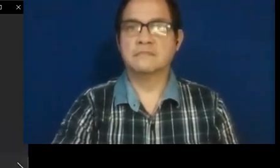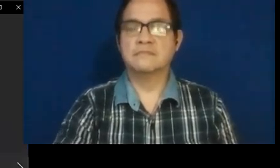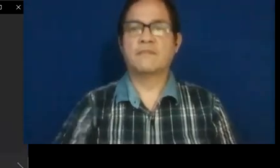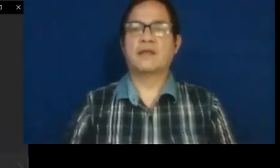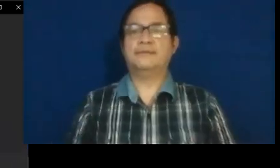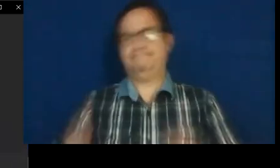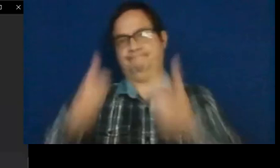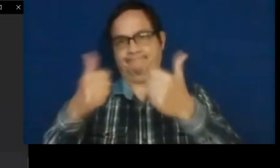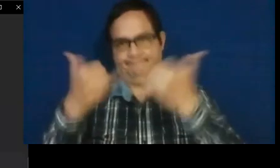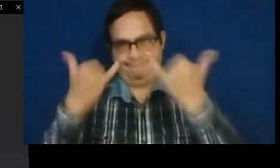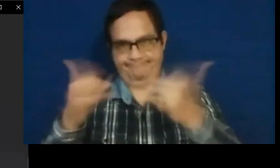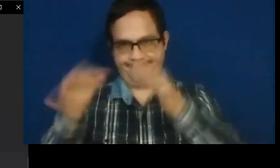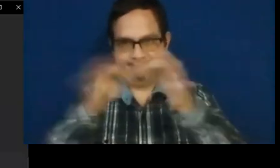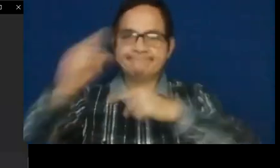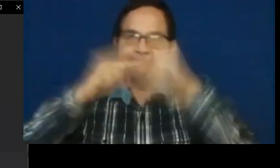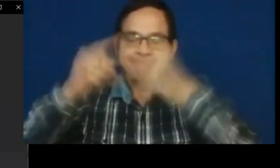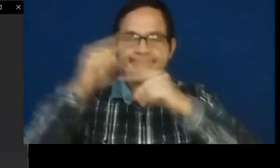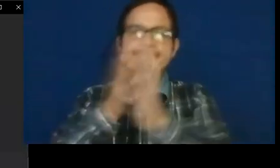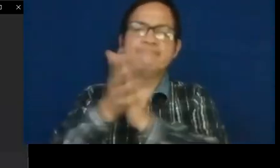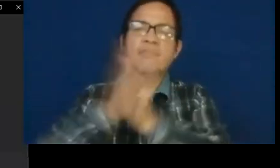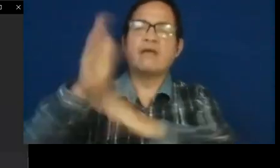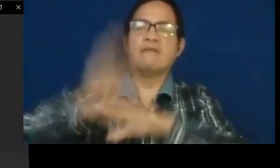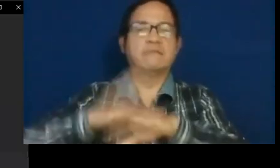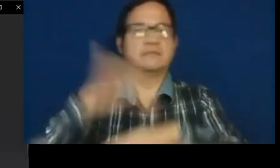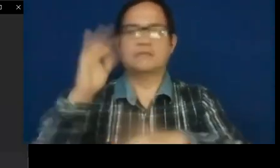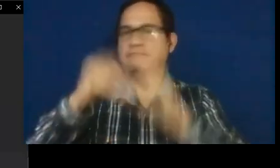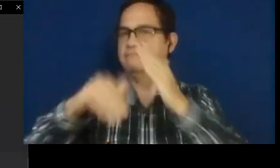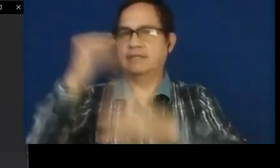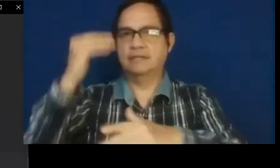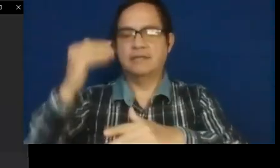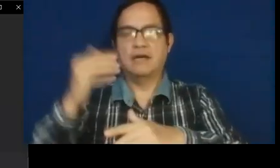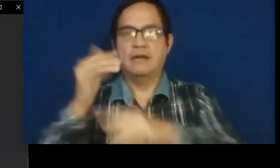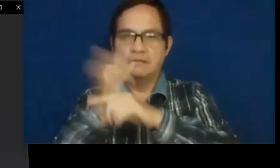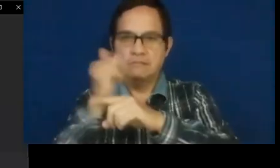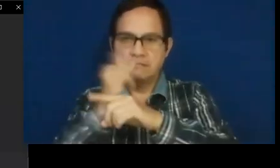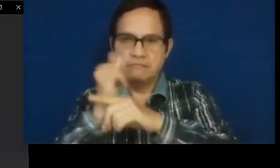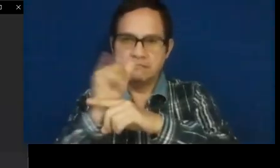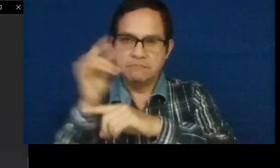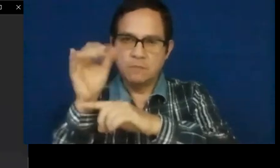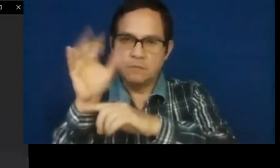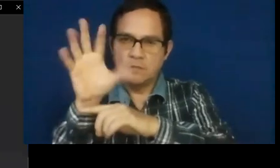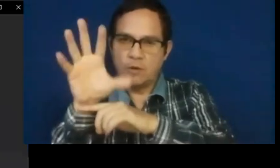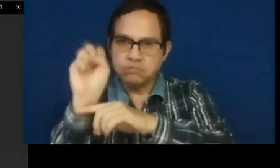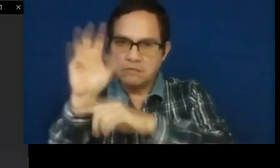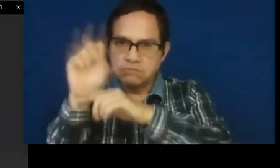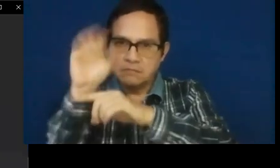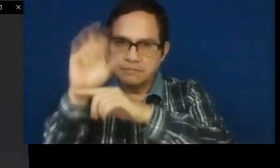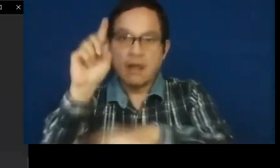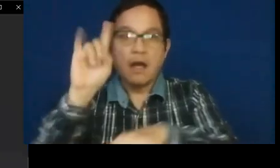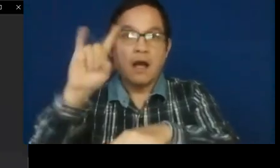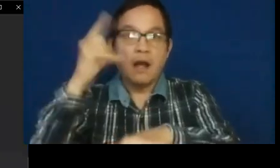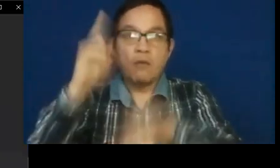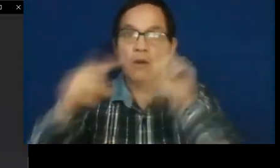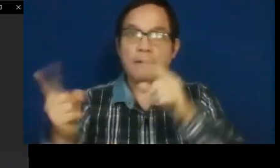Bien, entonces a partir de este momento estamos grabando la sesión para que nuestros compañeros que no se han podido conectar o que de pronto desean hacerlo posteriormente lo puedan